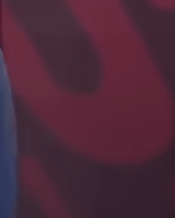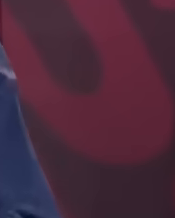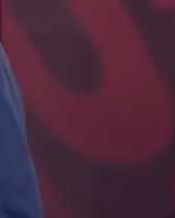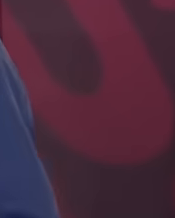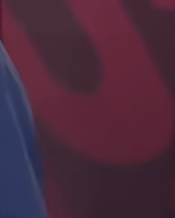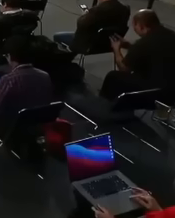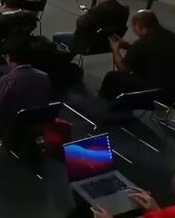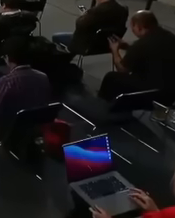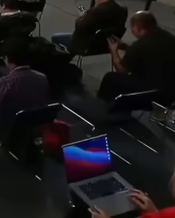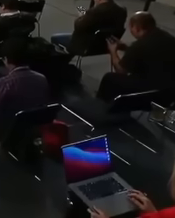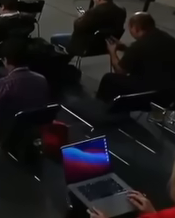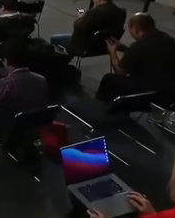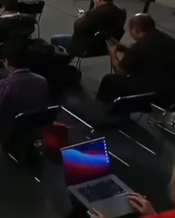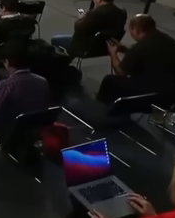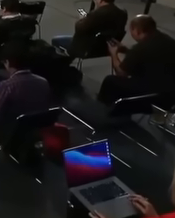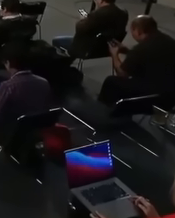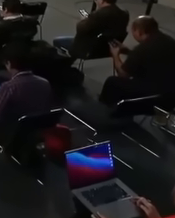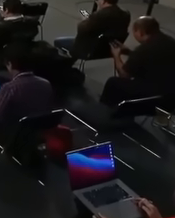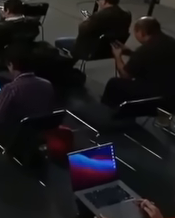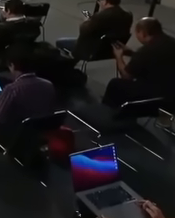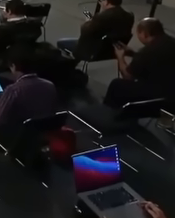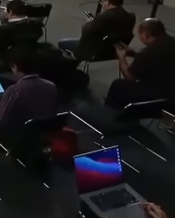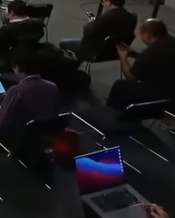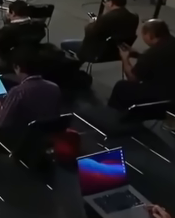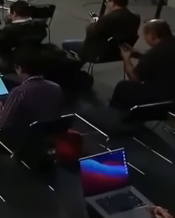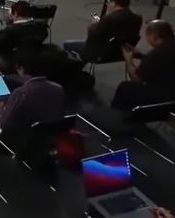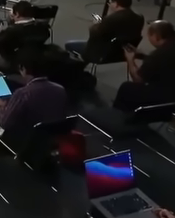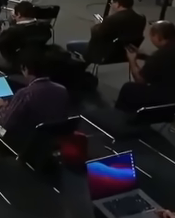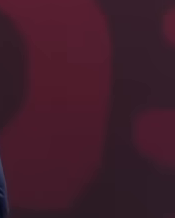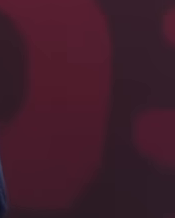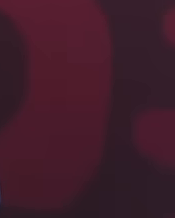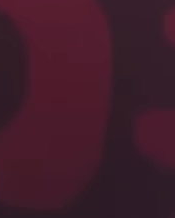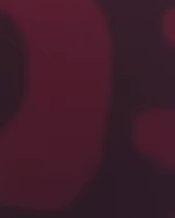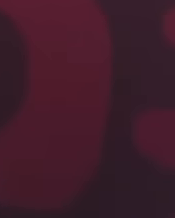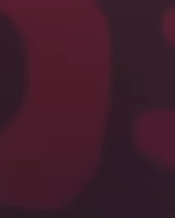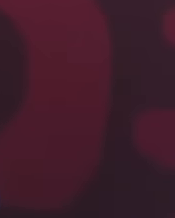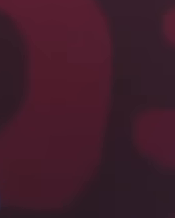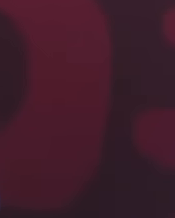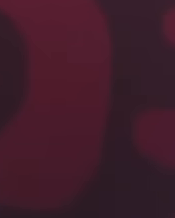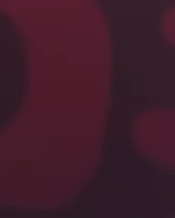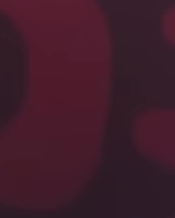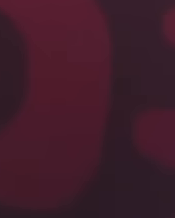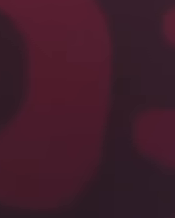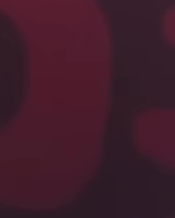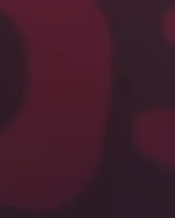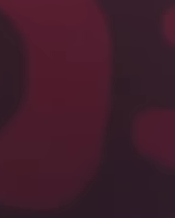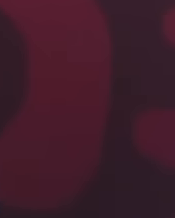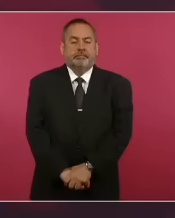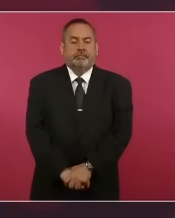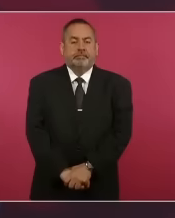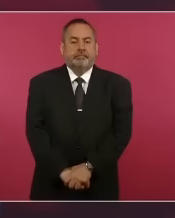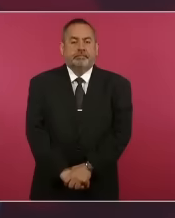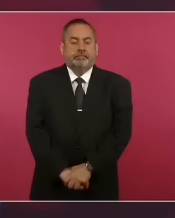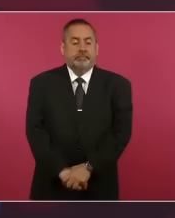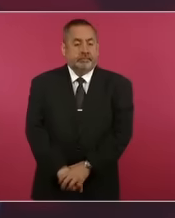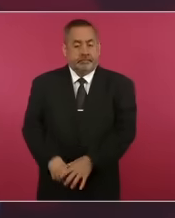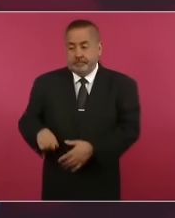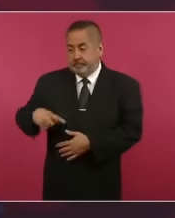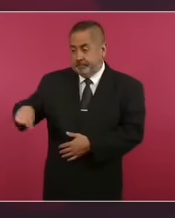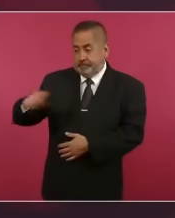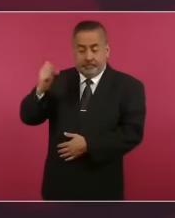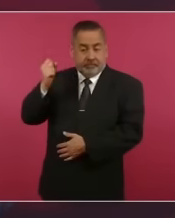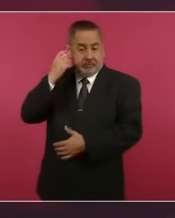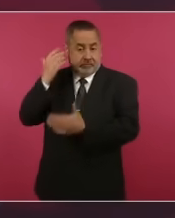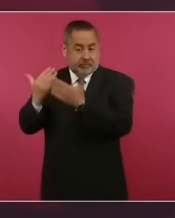violar la Constitución, el artículo 6º, 7º de la Constitución,